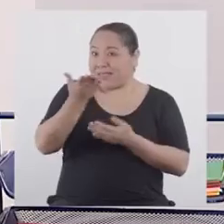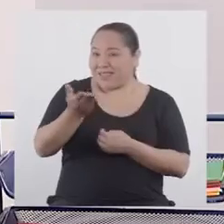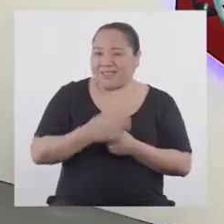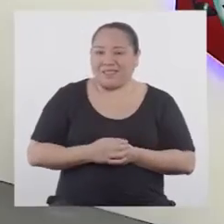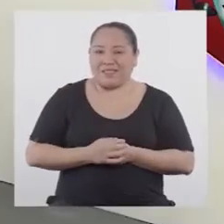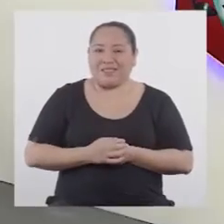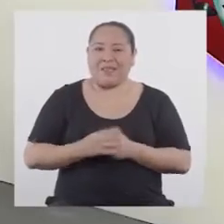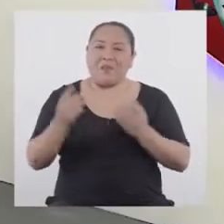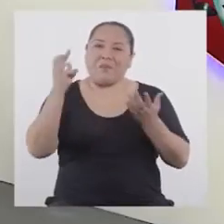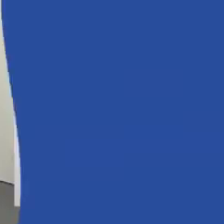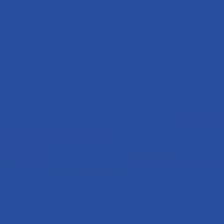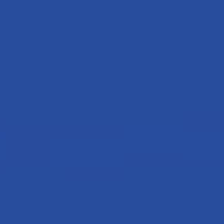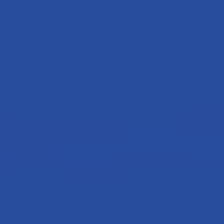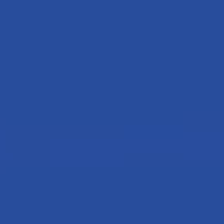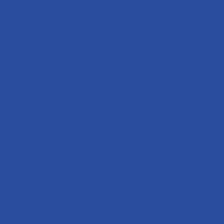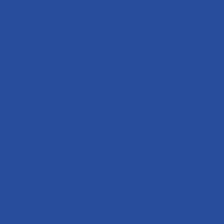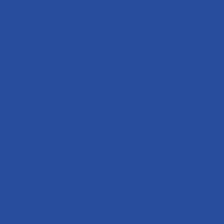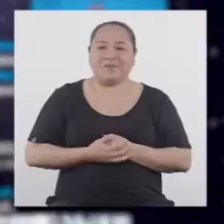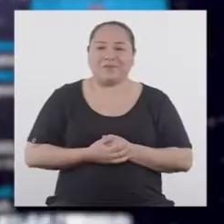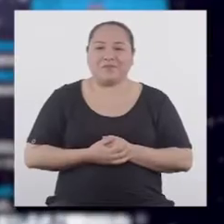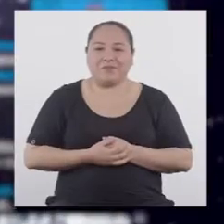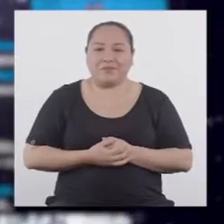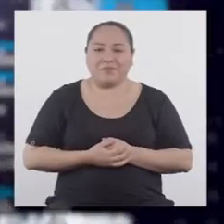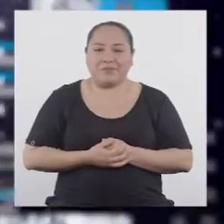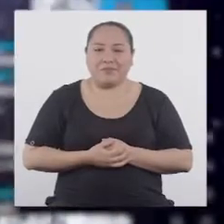de... ¡Mastec!